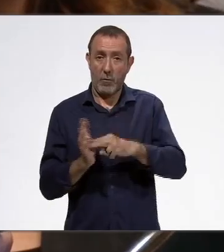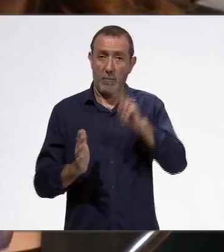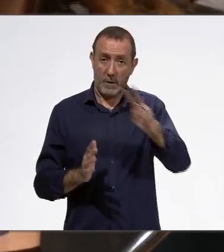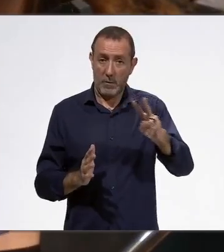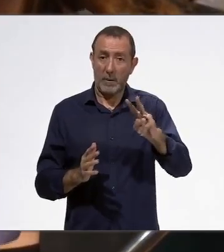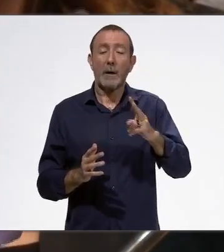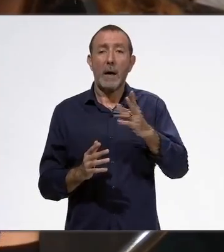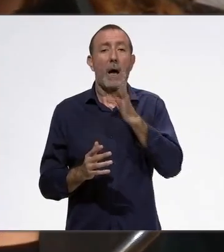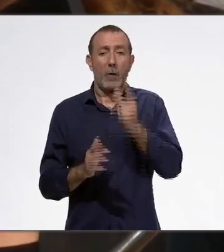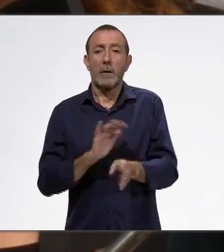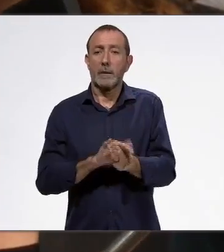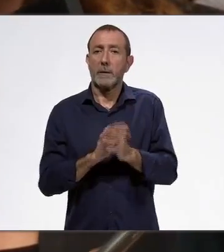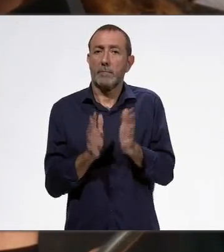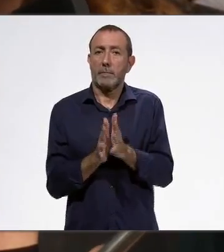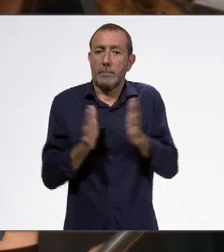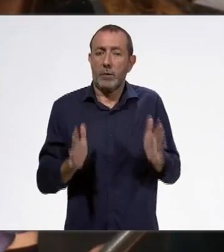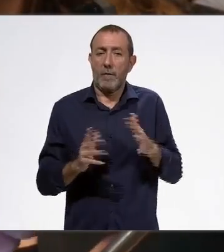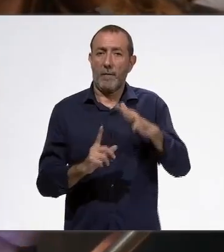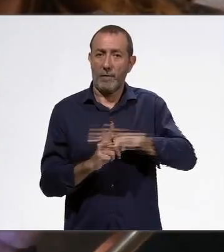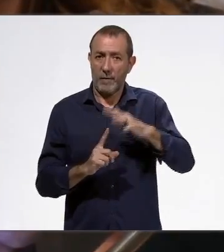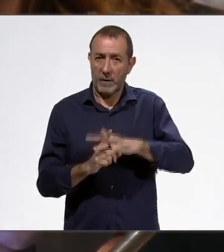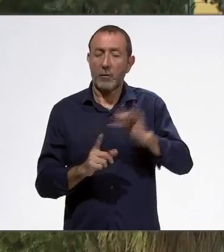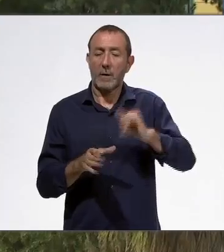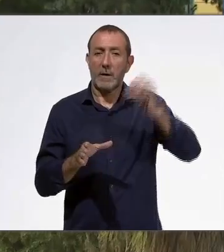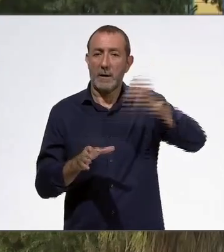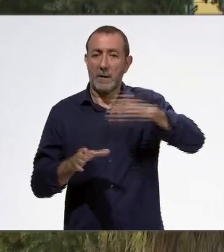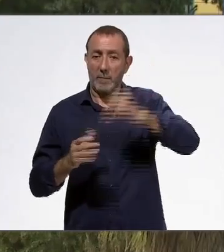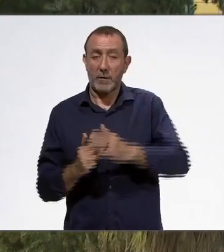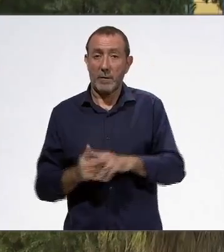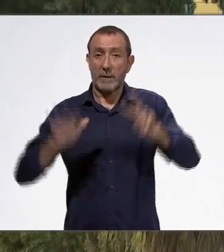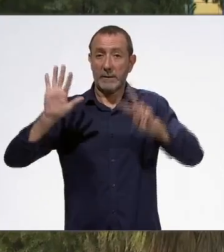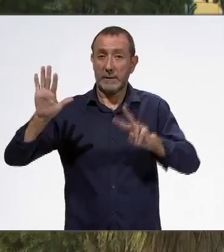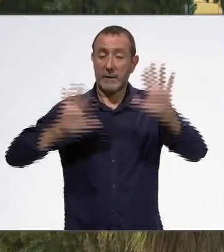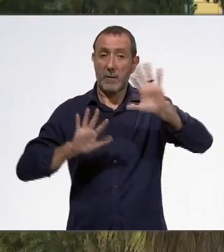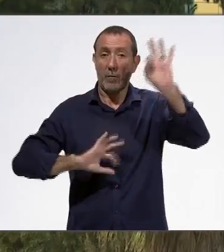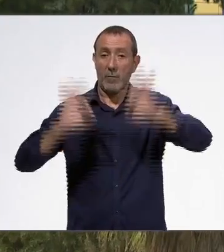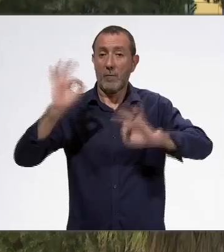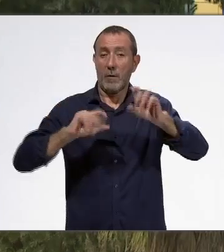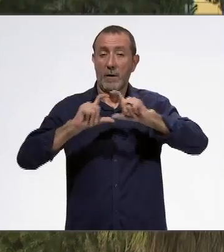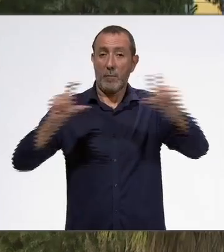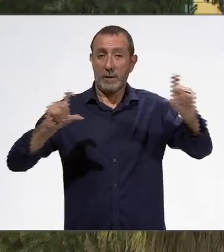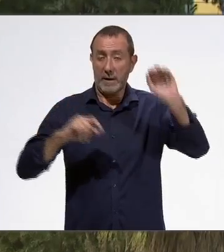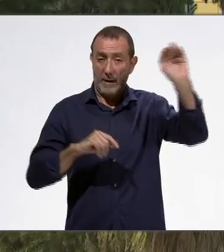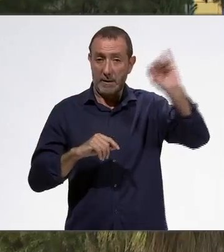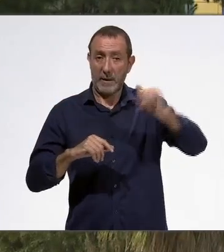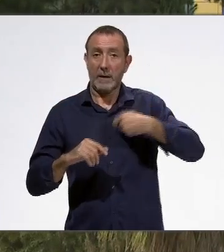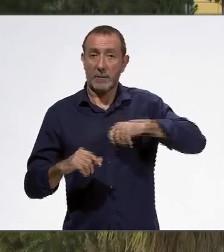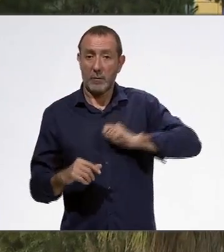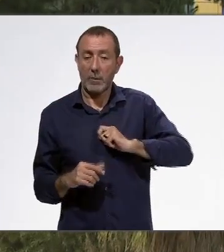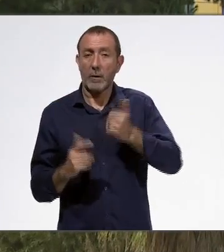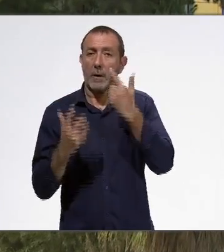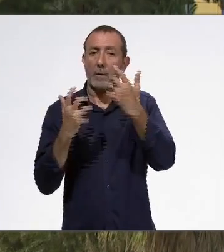y 23 van a seguir incrementando su facturación su inversión el 75% de las firmas extranjeras y españolas